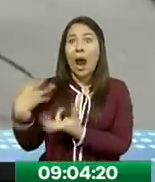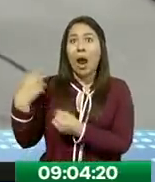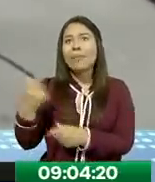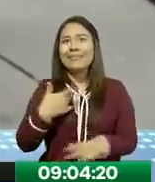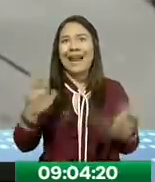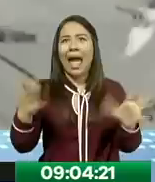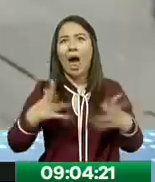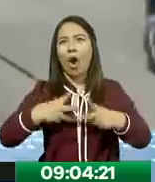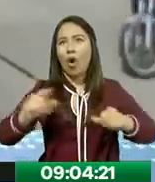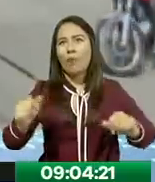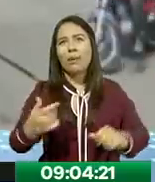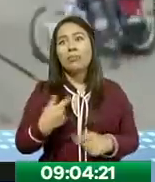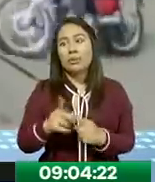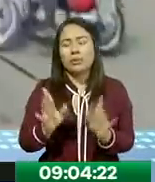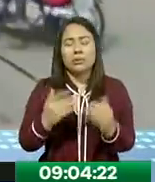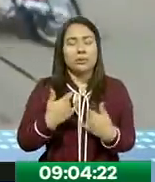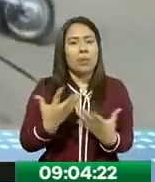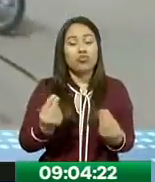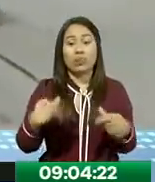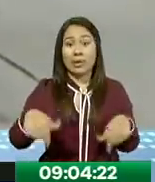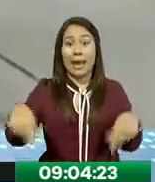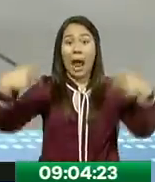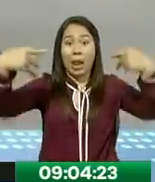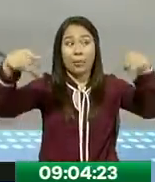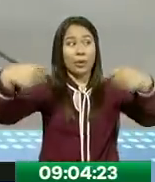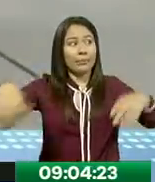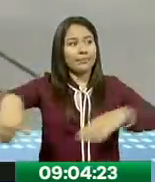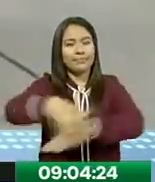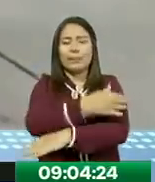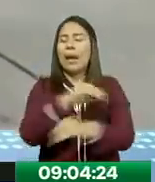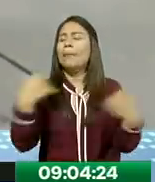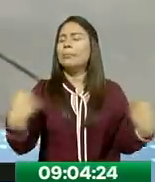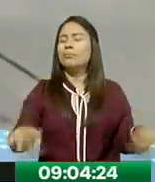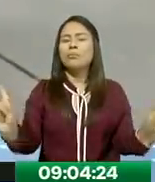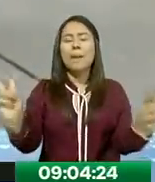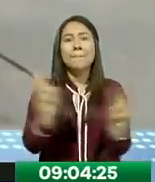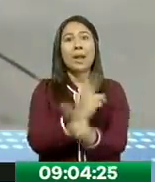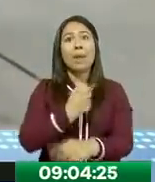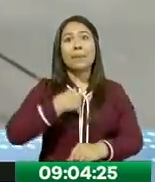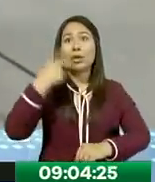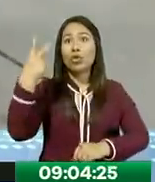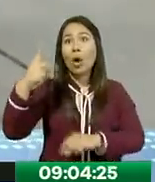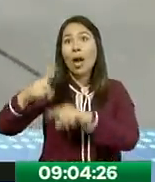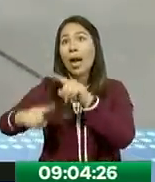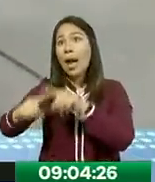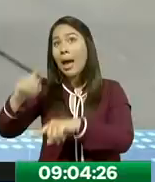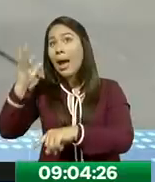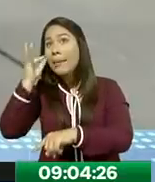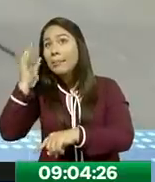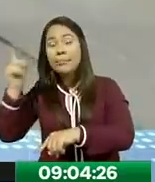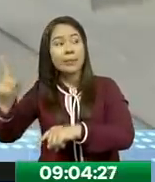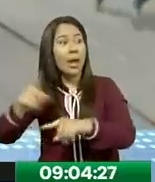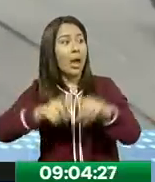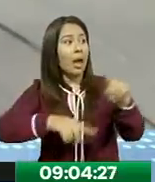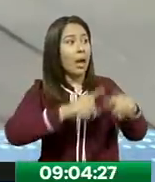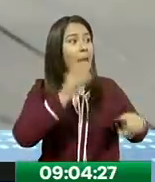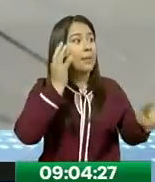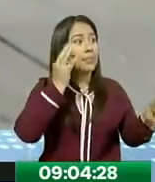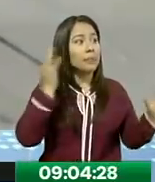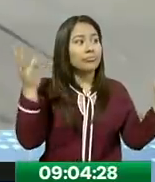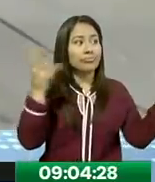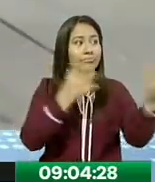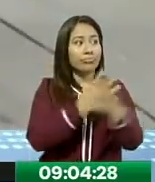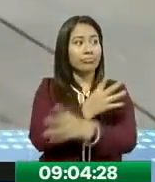¿Y acá en el sector cómo está el tema delictivo? Está fatal. A dos amigas mías más cercanas que vienen más adelante, también